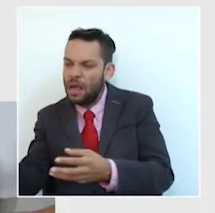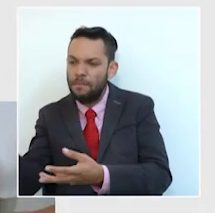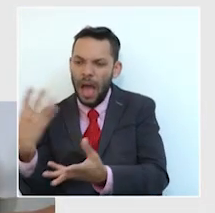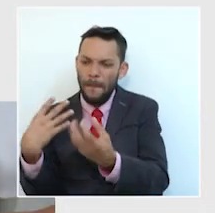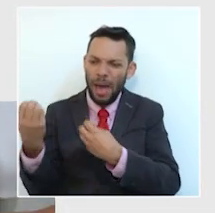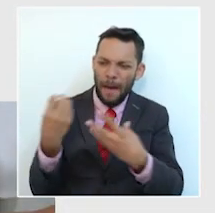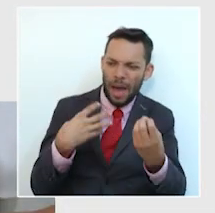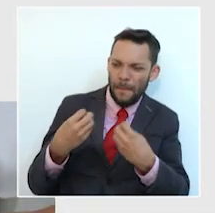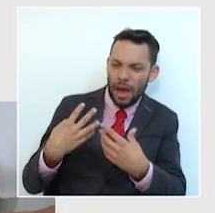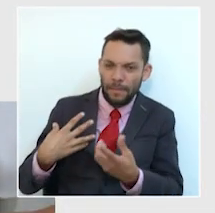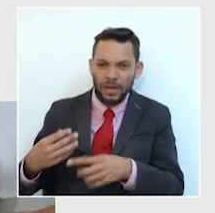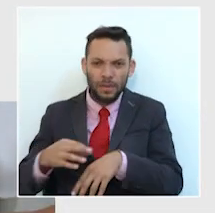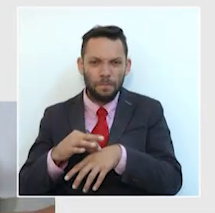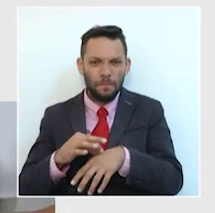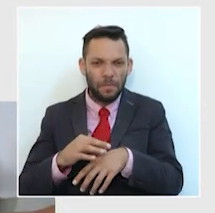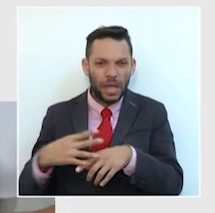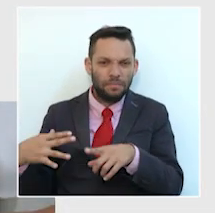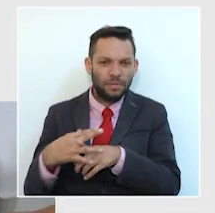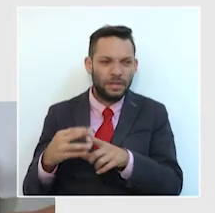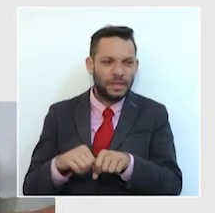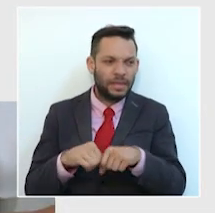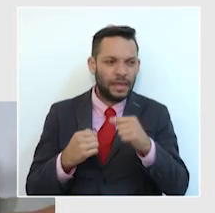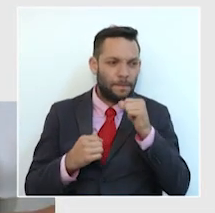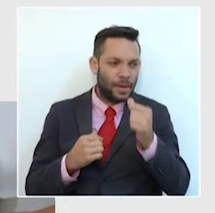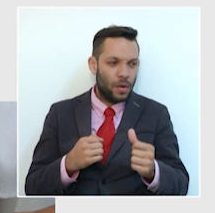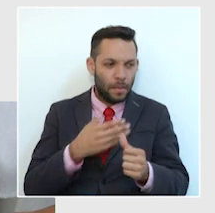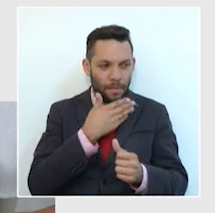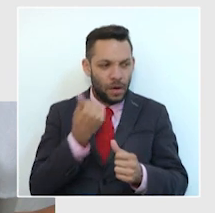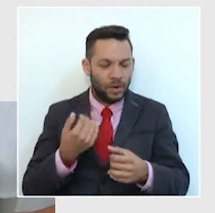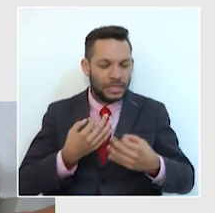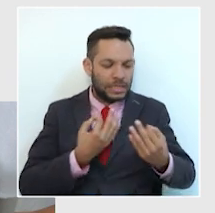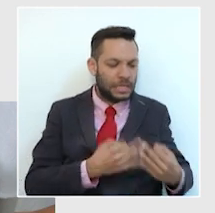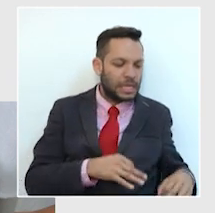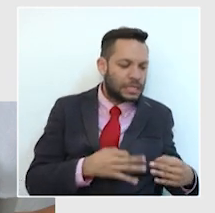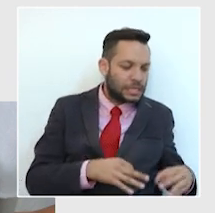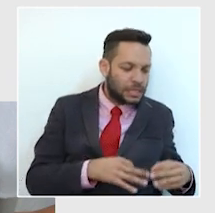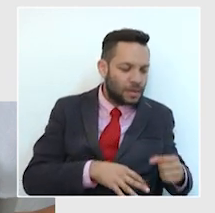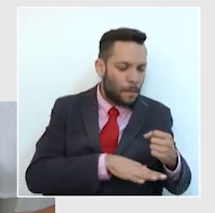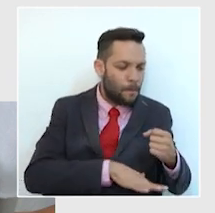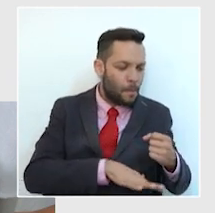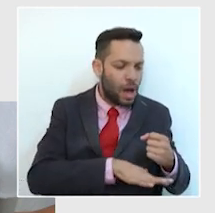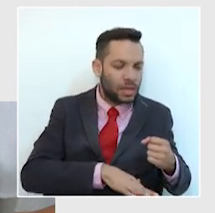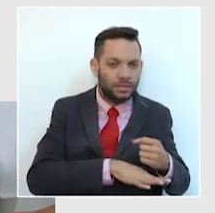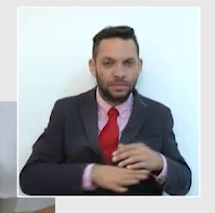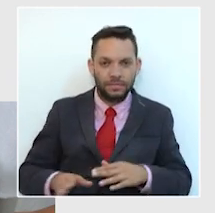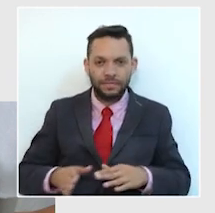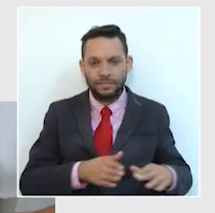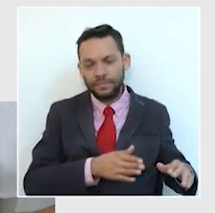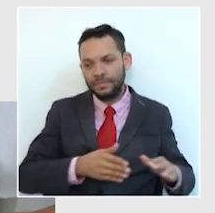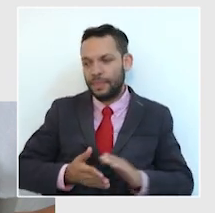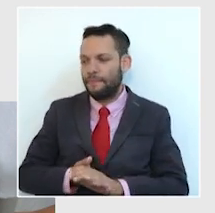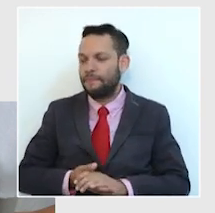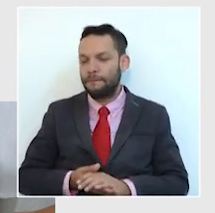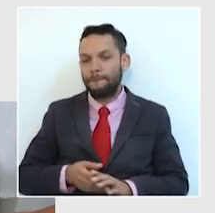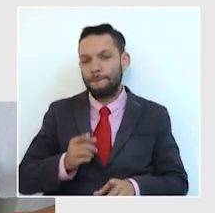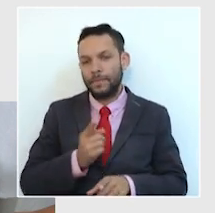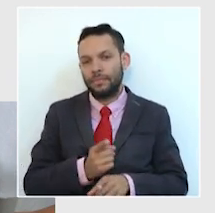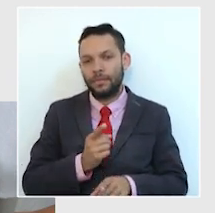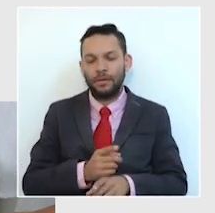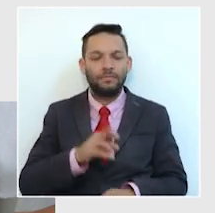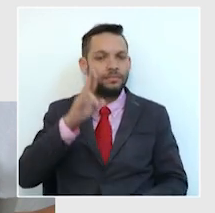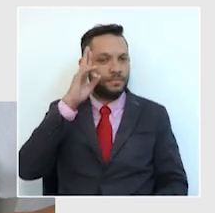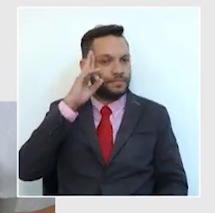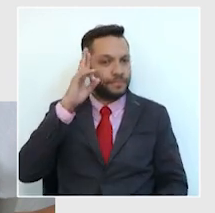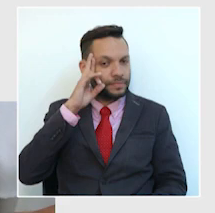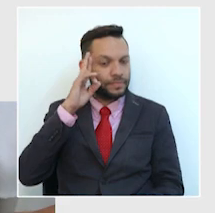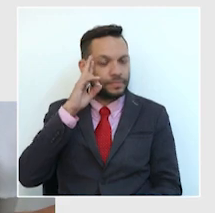muy agresivas cuando no son necesarios la cura que la enfermedad no sí sí el uso de